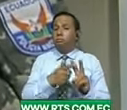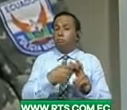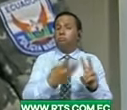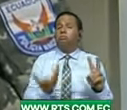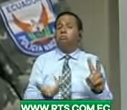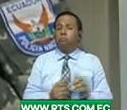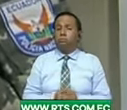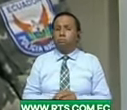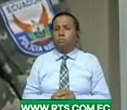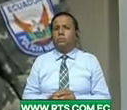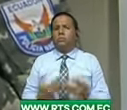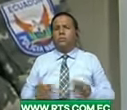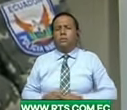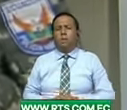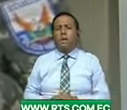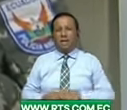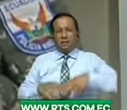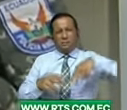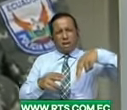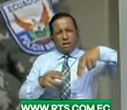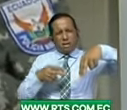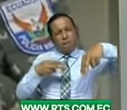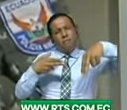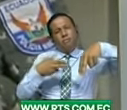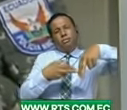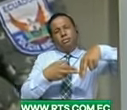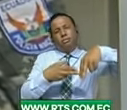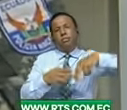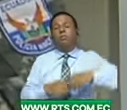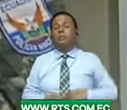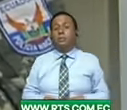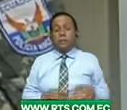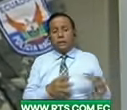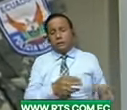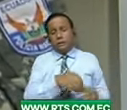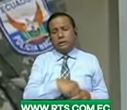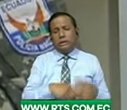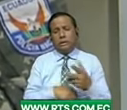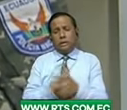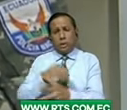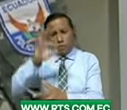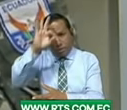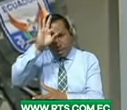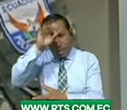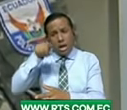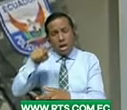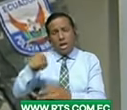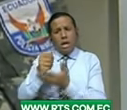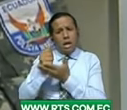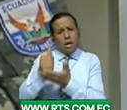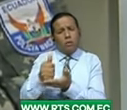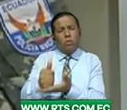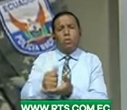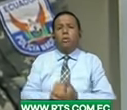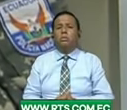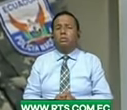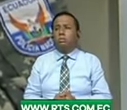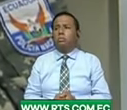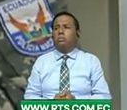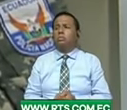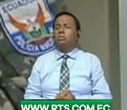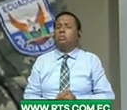impacto de bala en la pantorrilla, y el otro menor, que fue trasladado al hospital de Monte Sinaí, tiene un disparo en el codo. Los